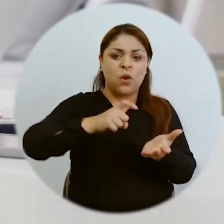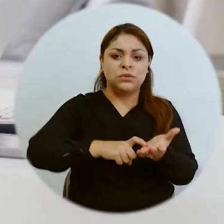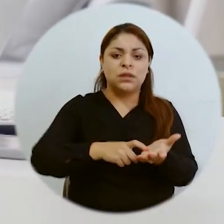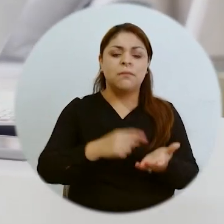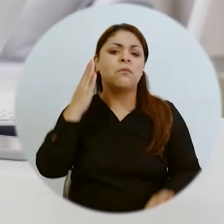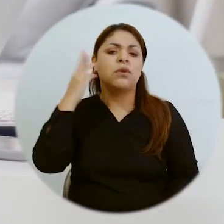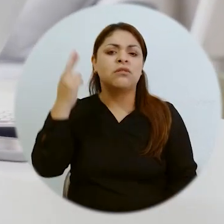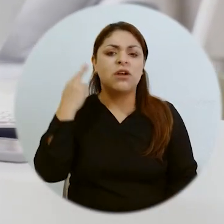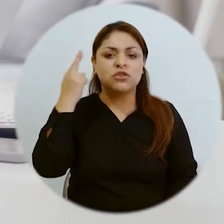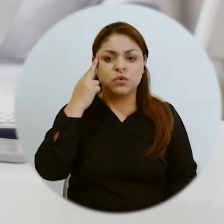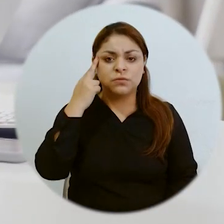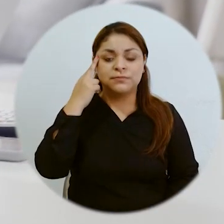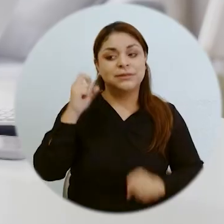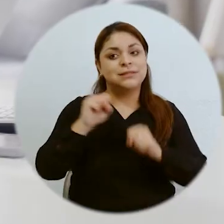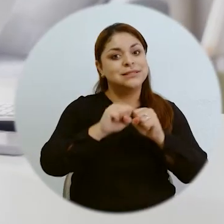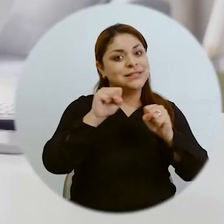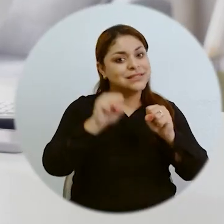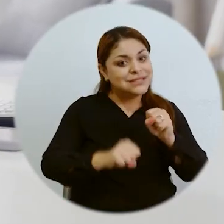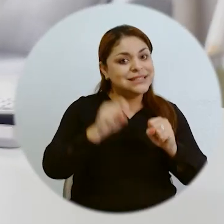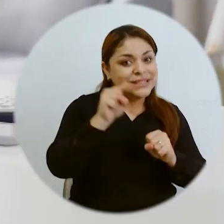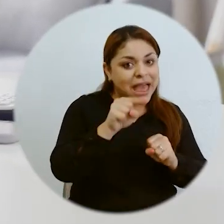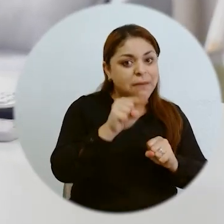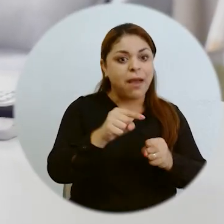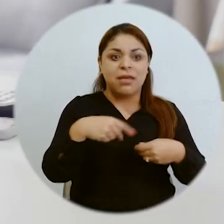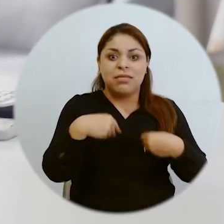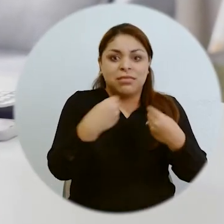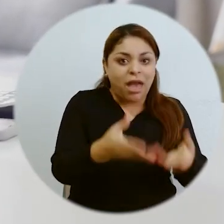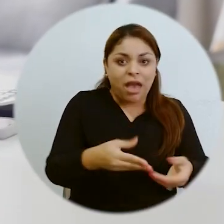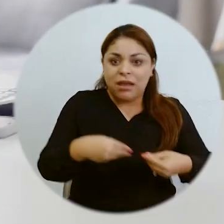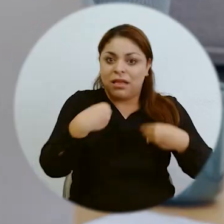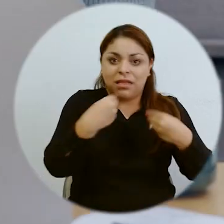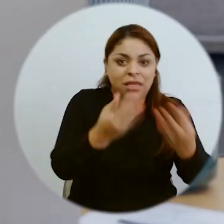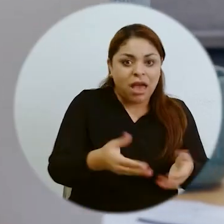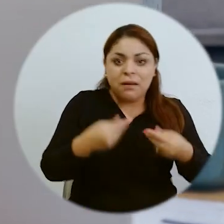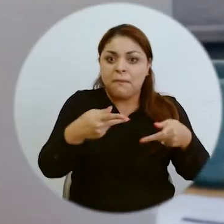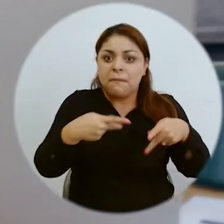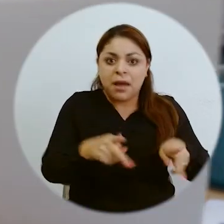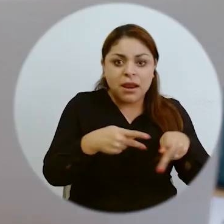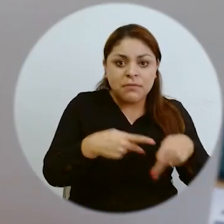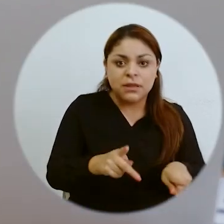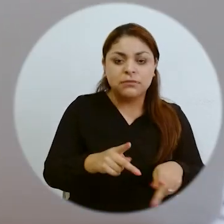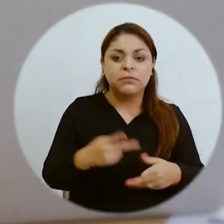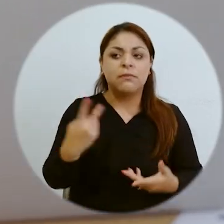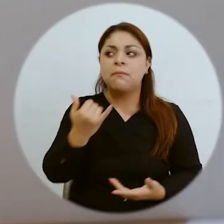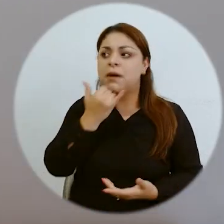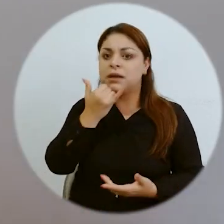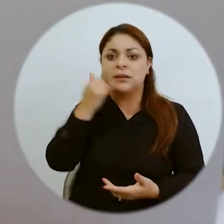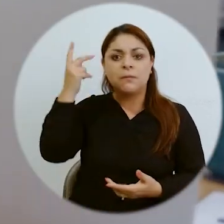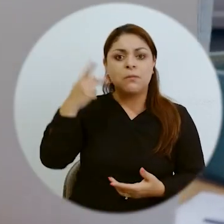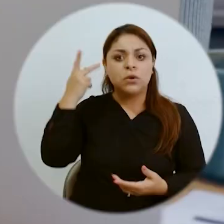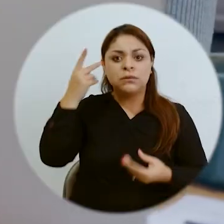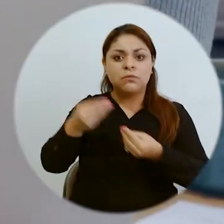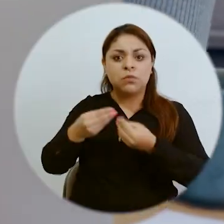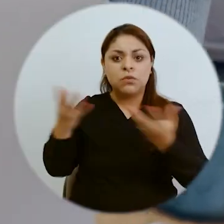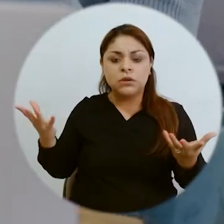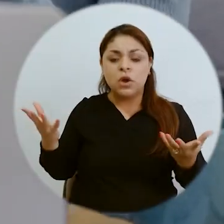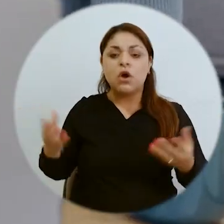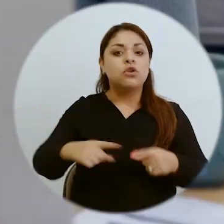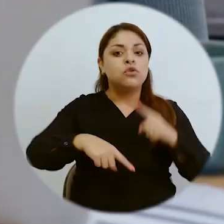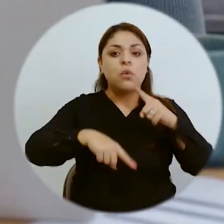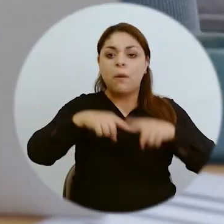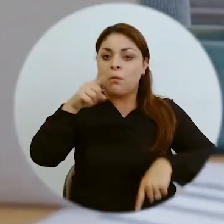estrepitosamente altas a tasas de interés muy altas. Entonces aquí, cuando uno ve que si la gente está con eso, ese